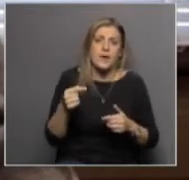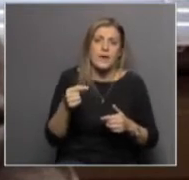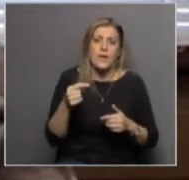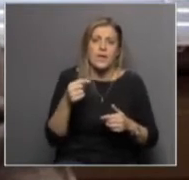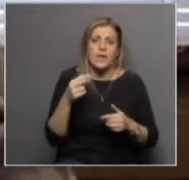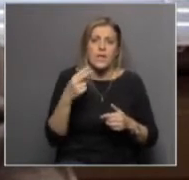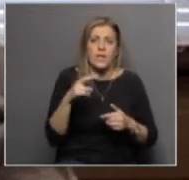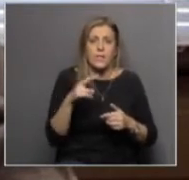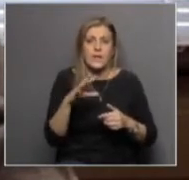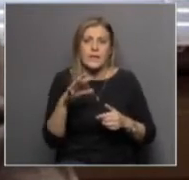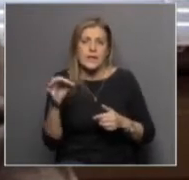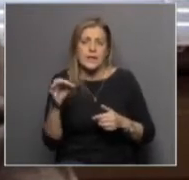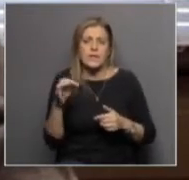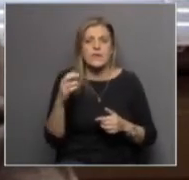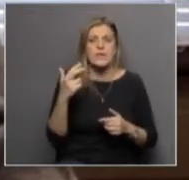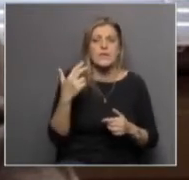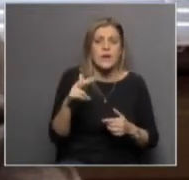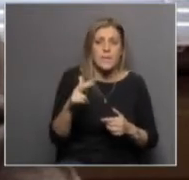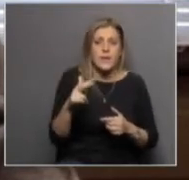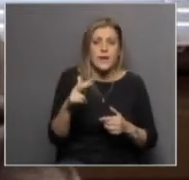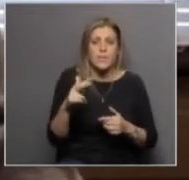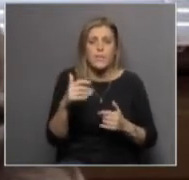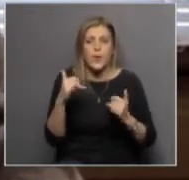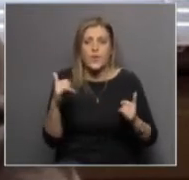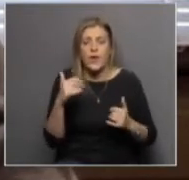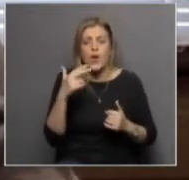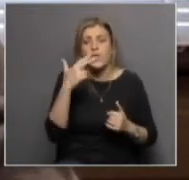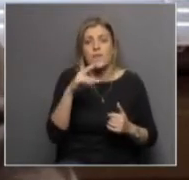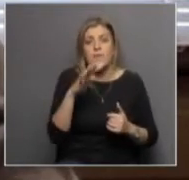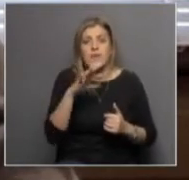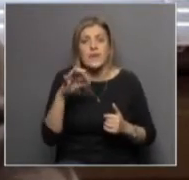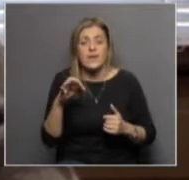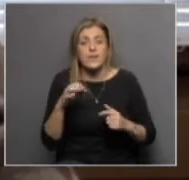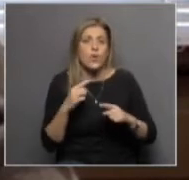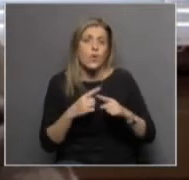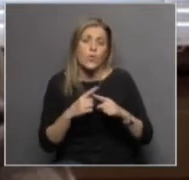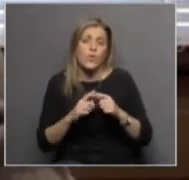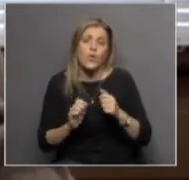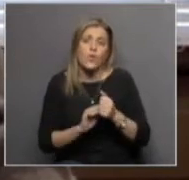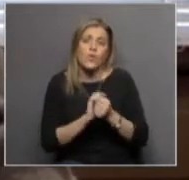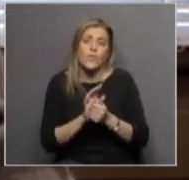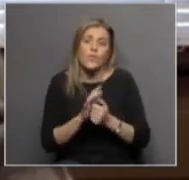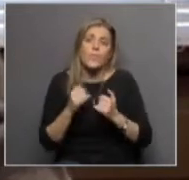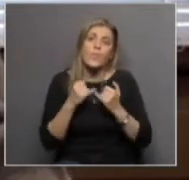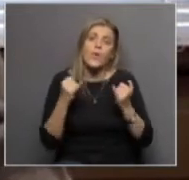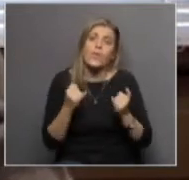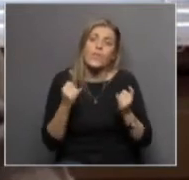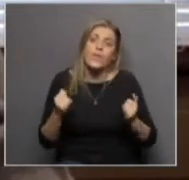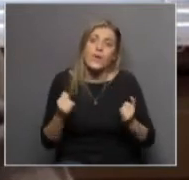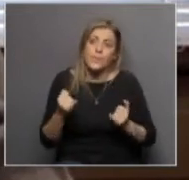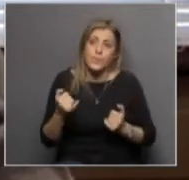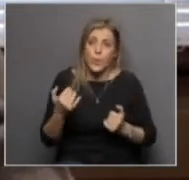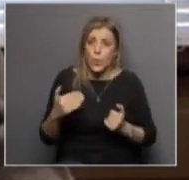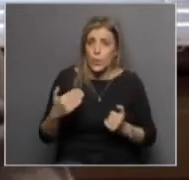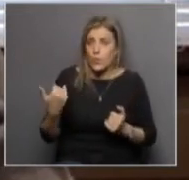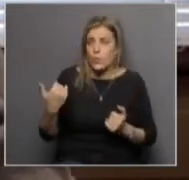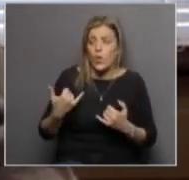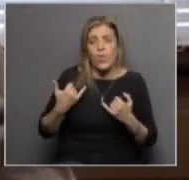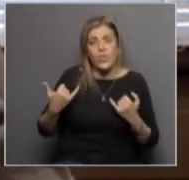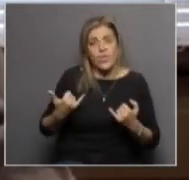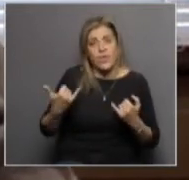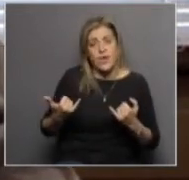2.500, 3.000 y hasta 3.500 nuevos casos diarios, en estos últimos días